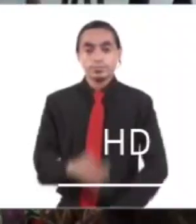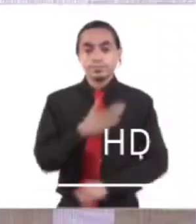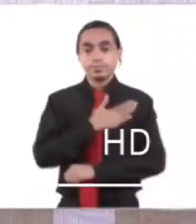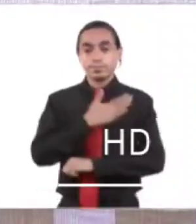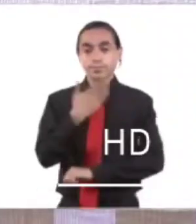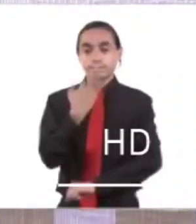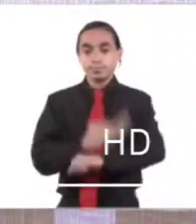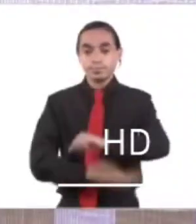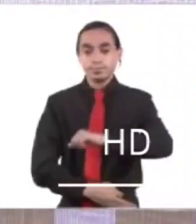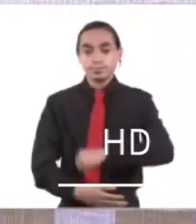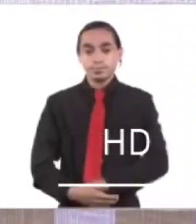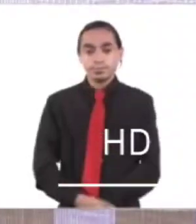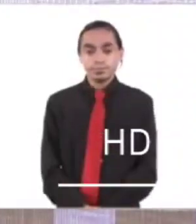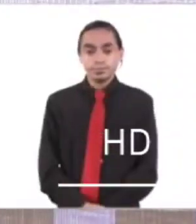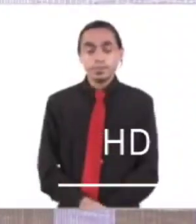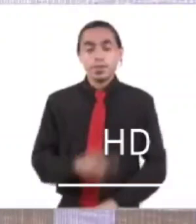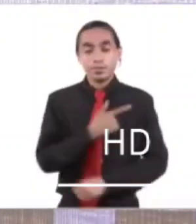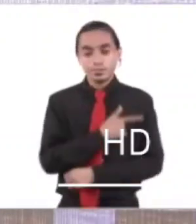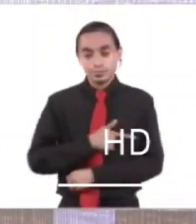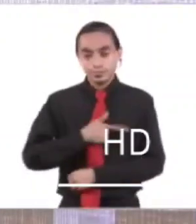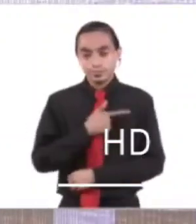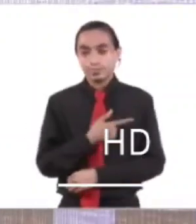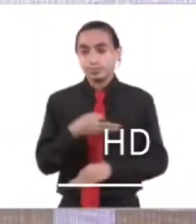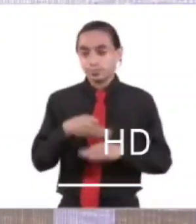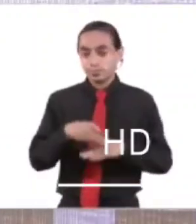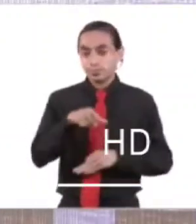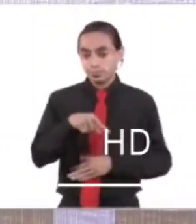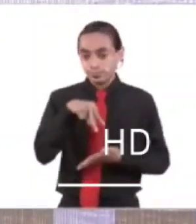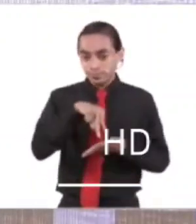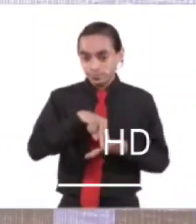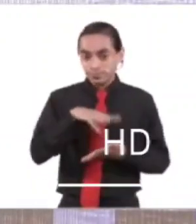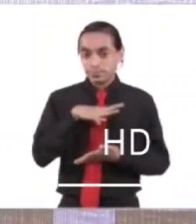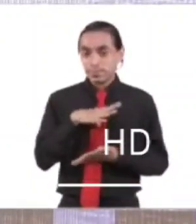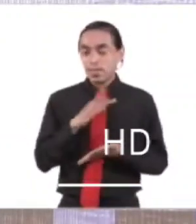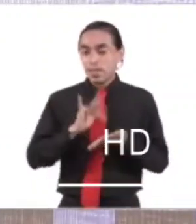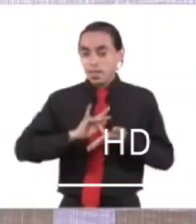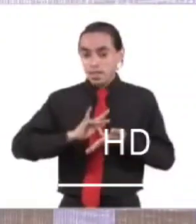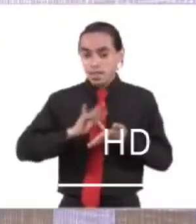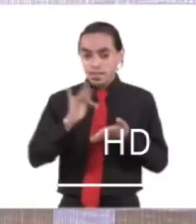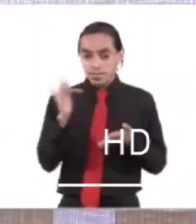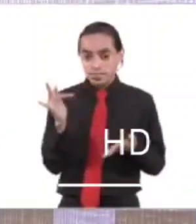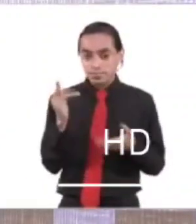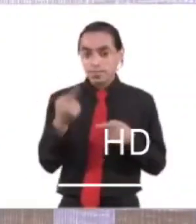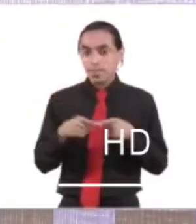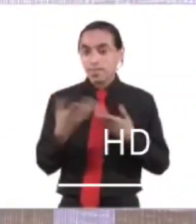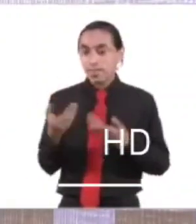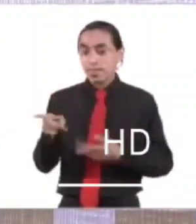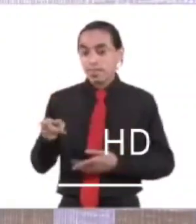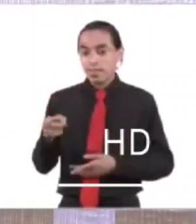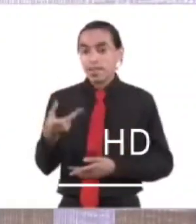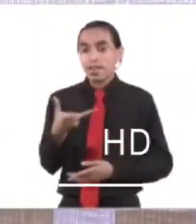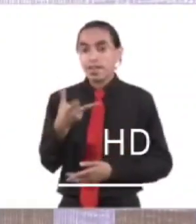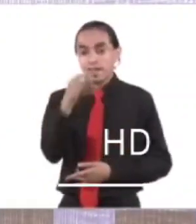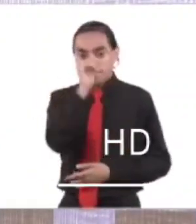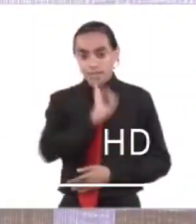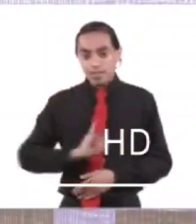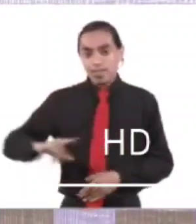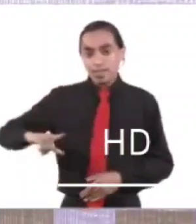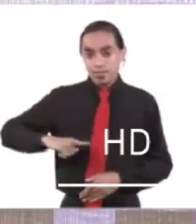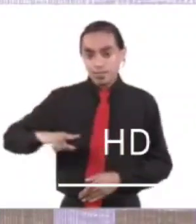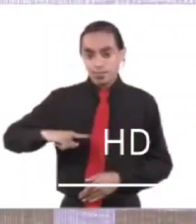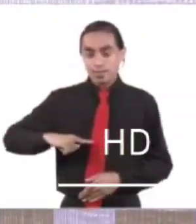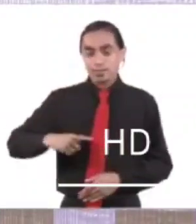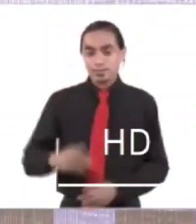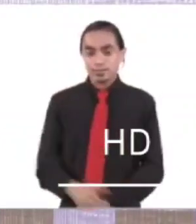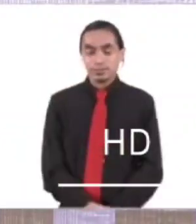Buenas tardes, me da mucho gusto estar aquí en esta ocasión. Le doy las gracias especialmente al jefe de gobierno que está aquí